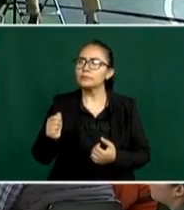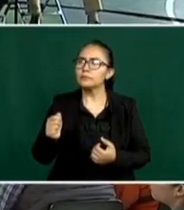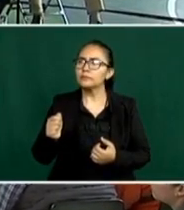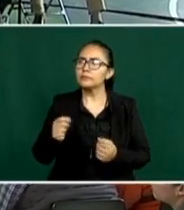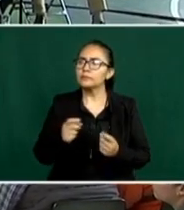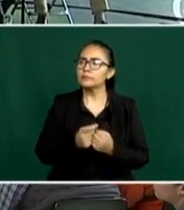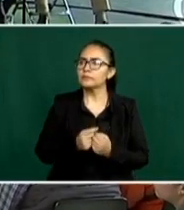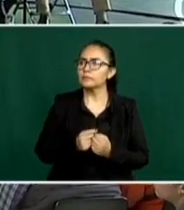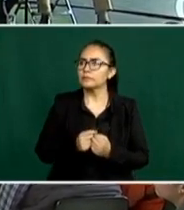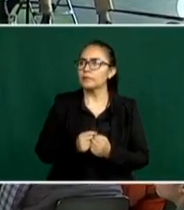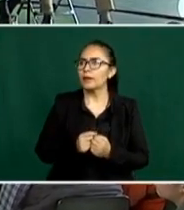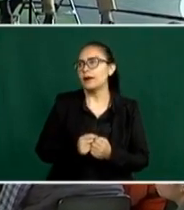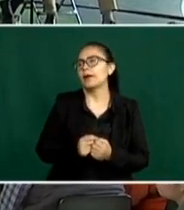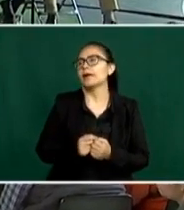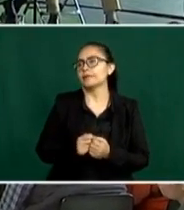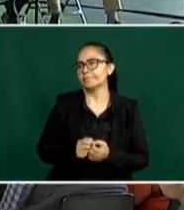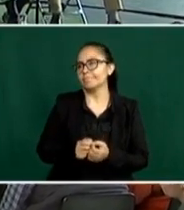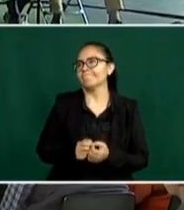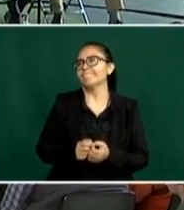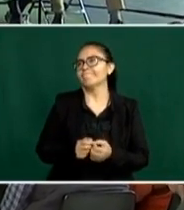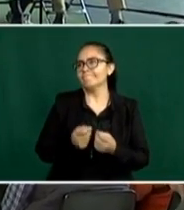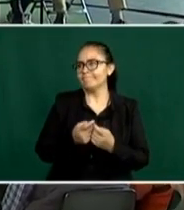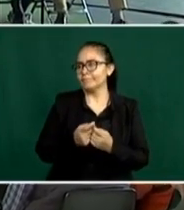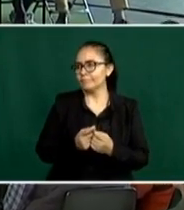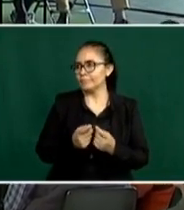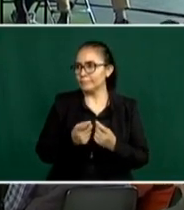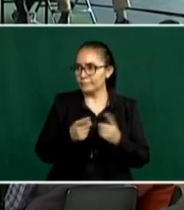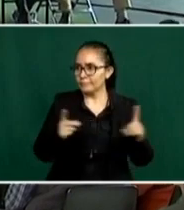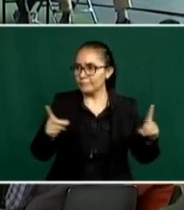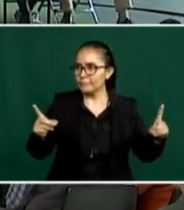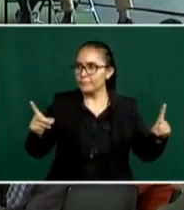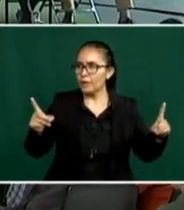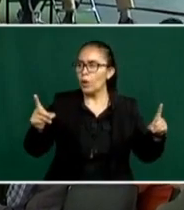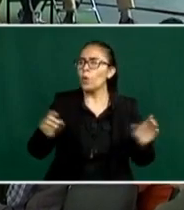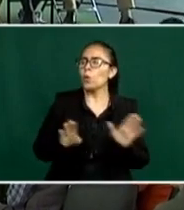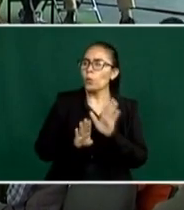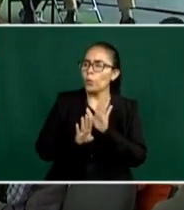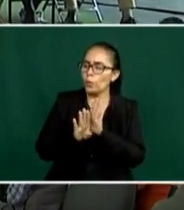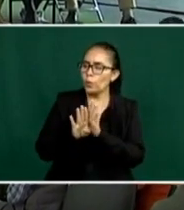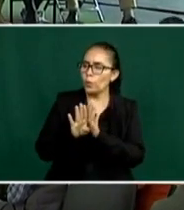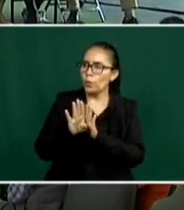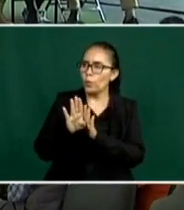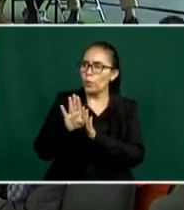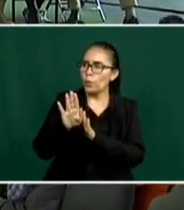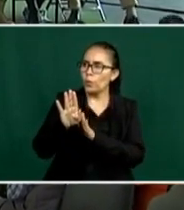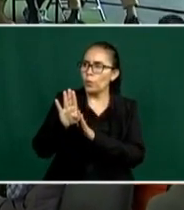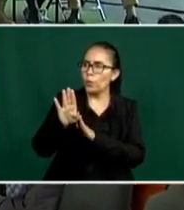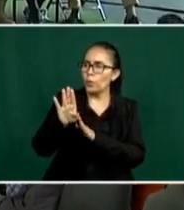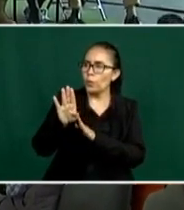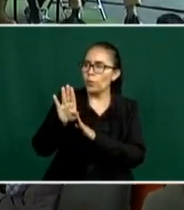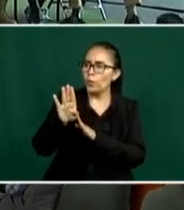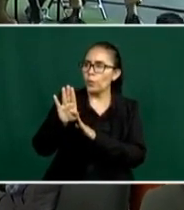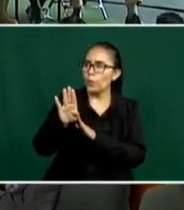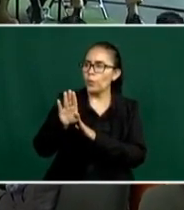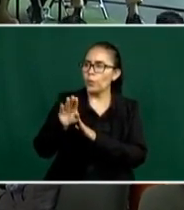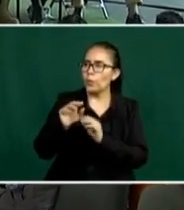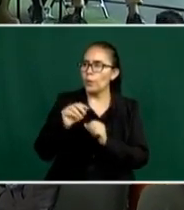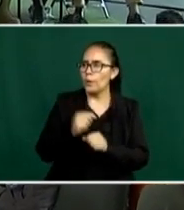producción de riqueza. Eso es el crecimiento, producir riqueza.